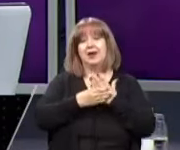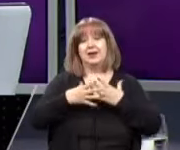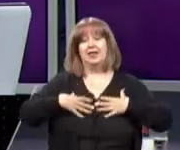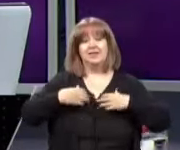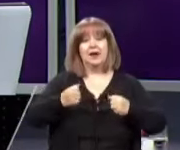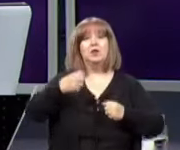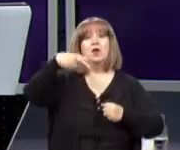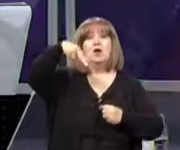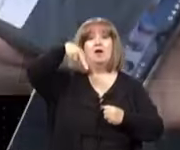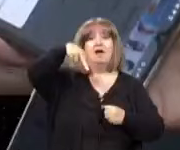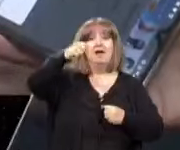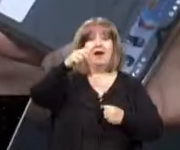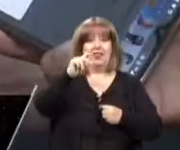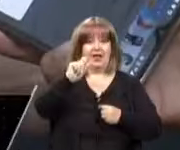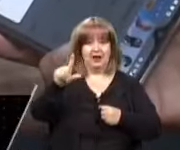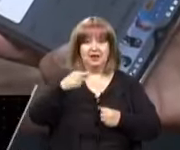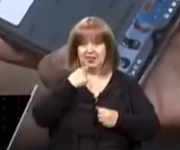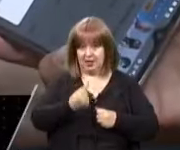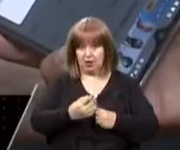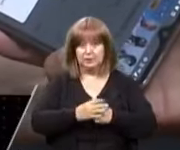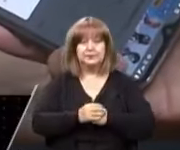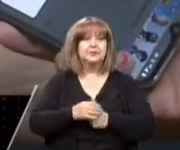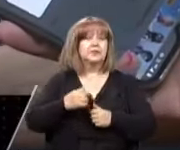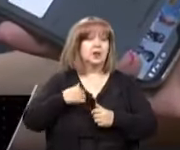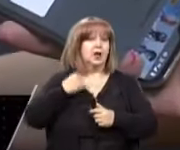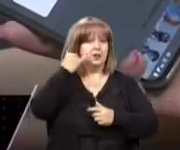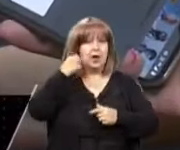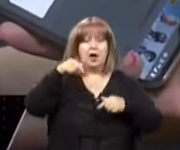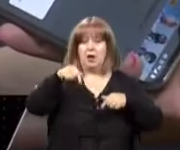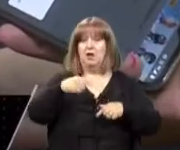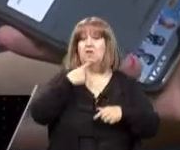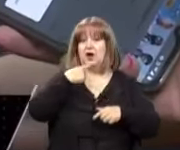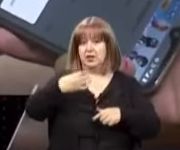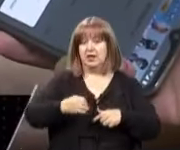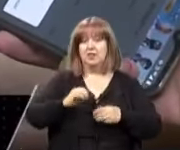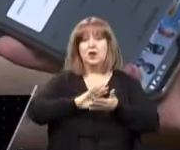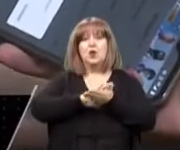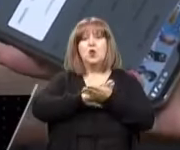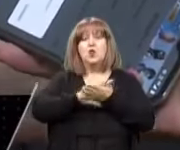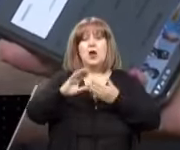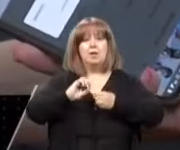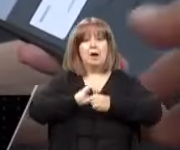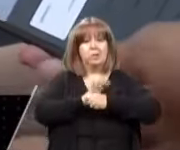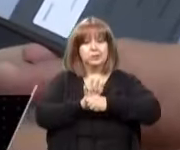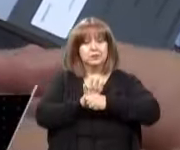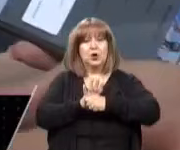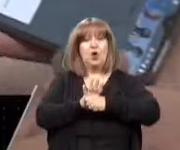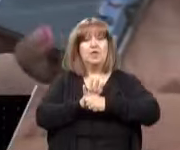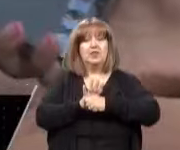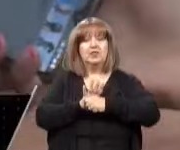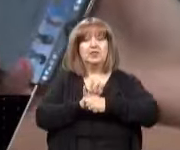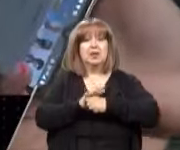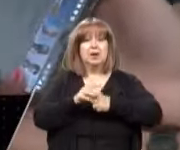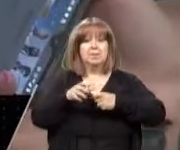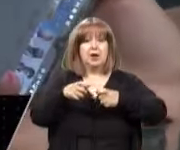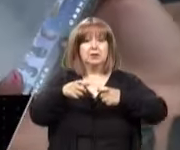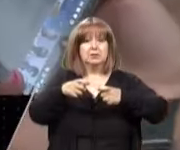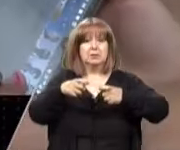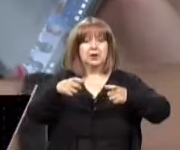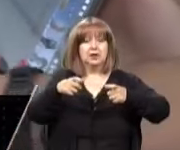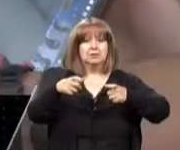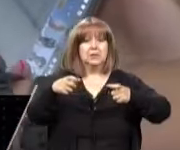lo siguiente. Estamos asistiendo a una nueva ola de COVID, un nuevo aumento de casos, que